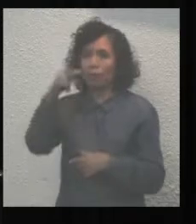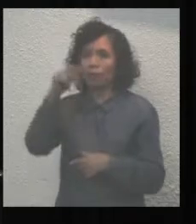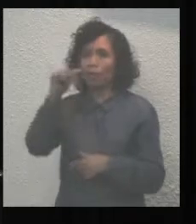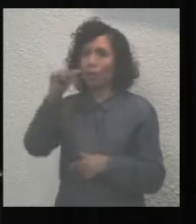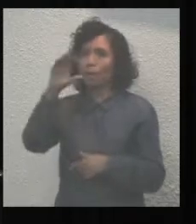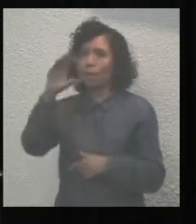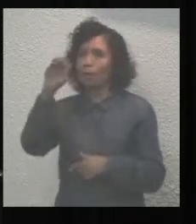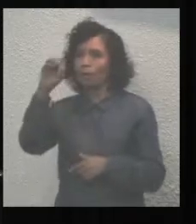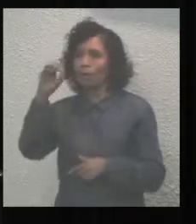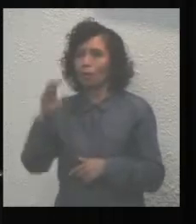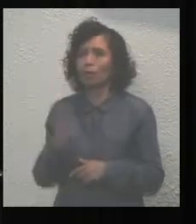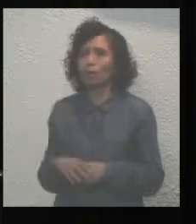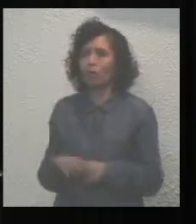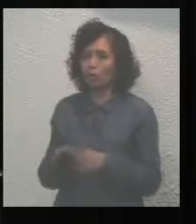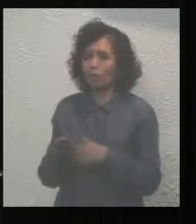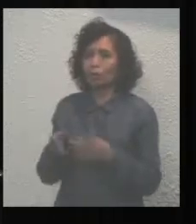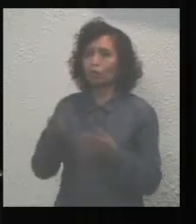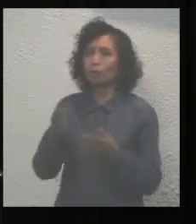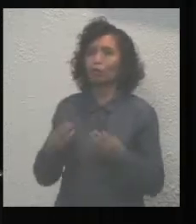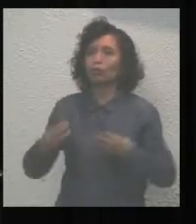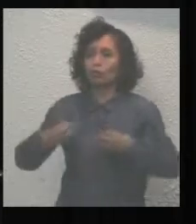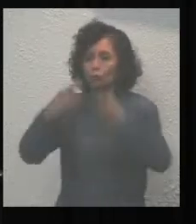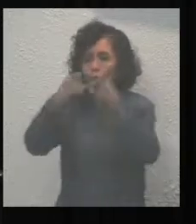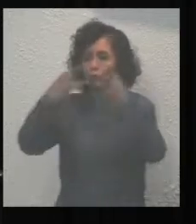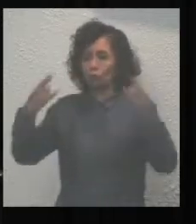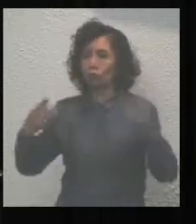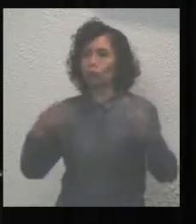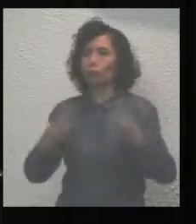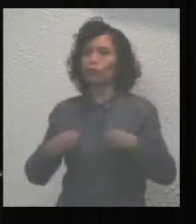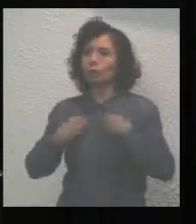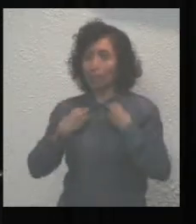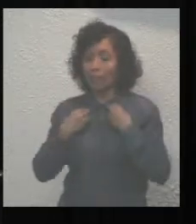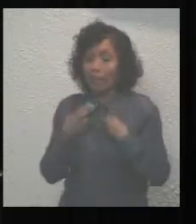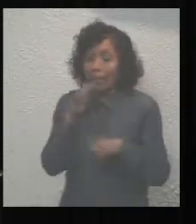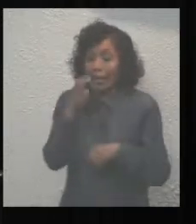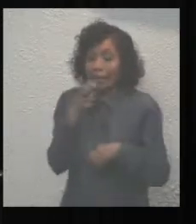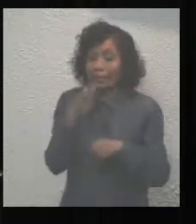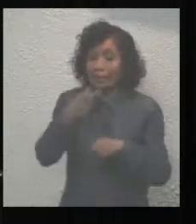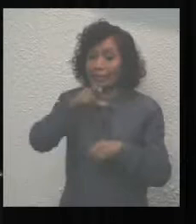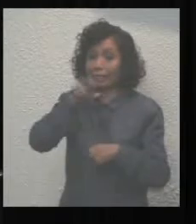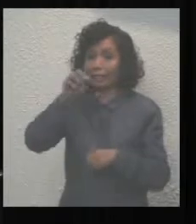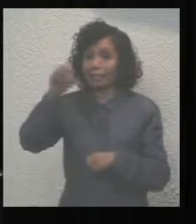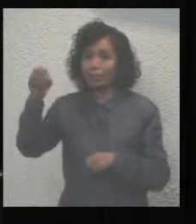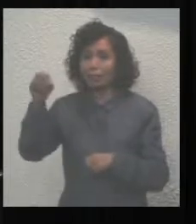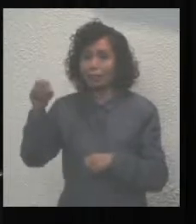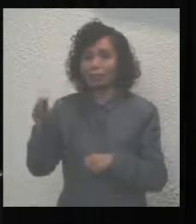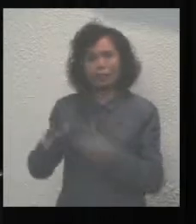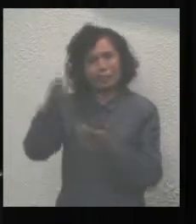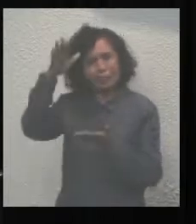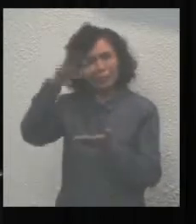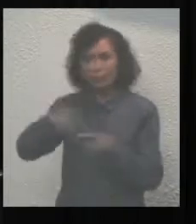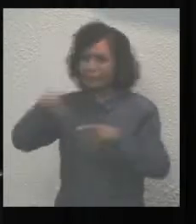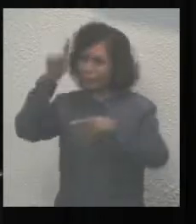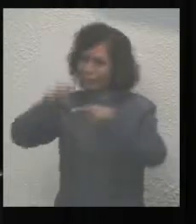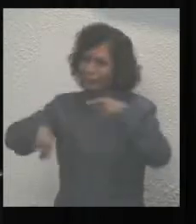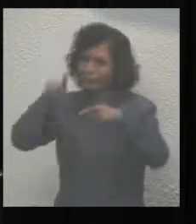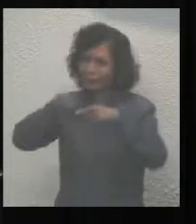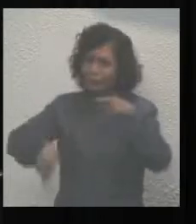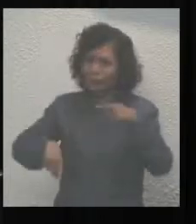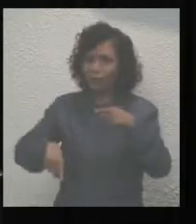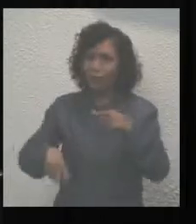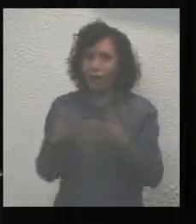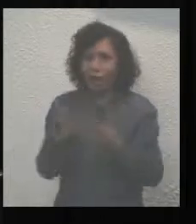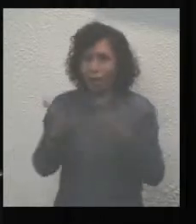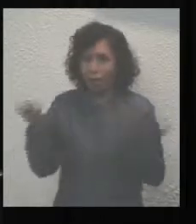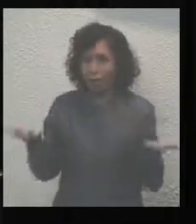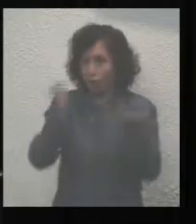II en su biografía de Villa. Ese Quintana Roo es el que debe dejar de existir poco a poco a partir de la Cuarta